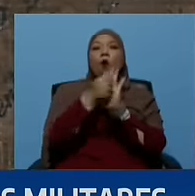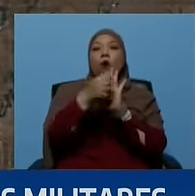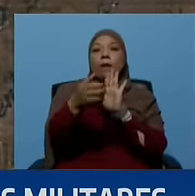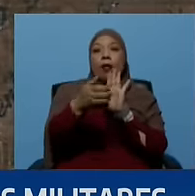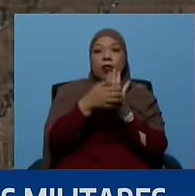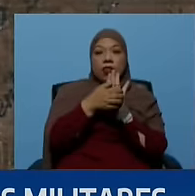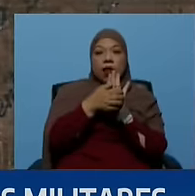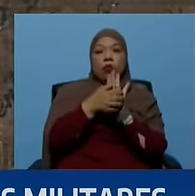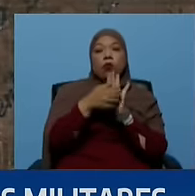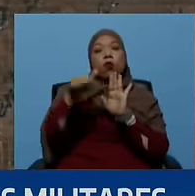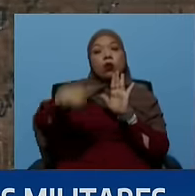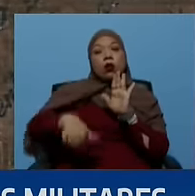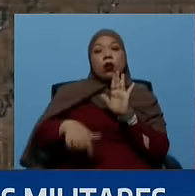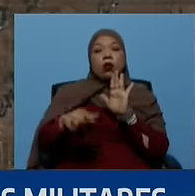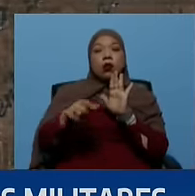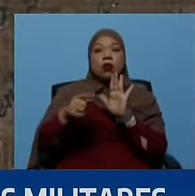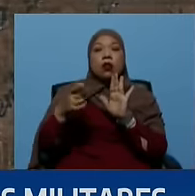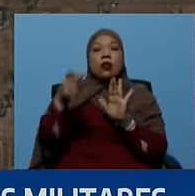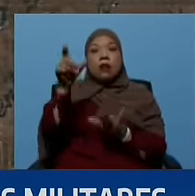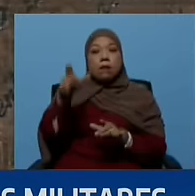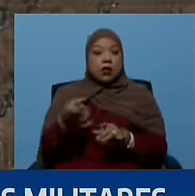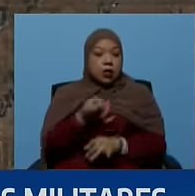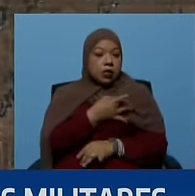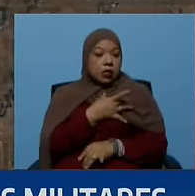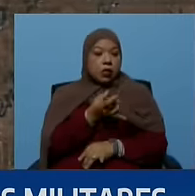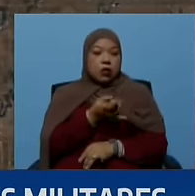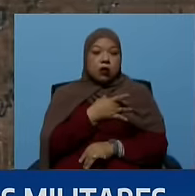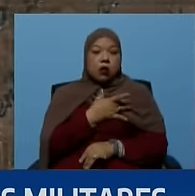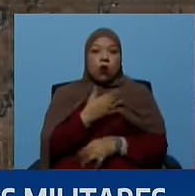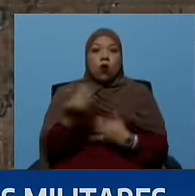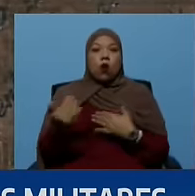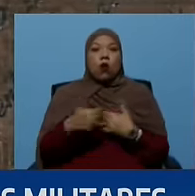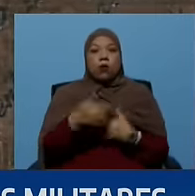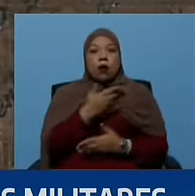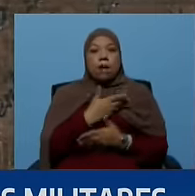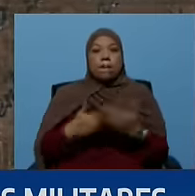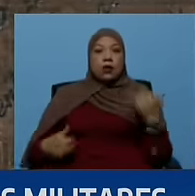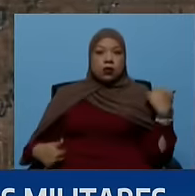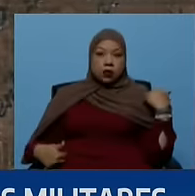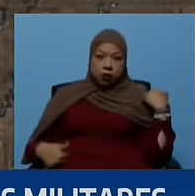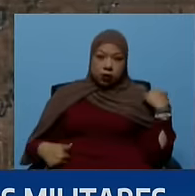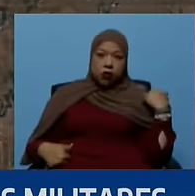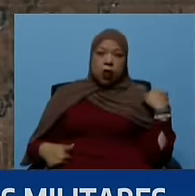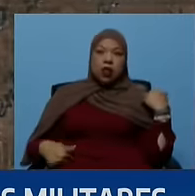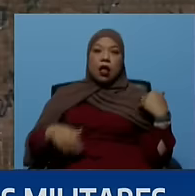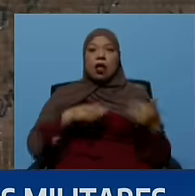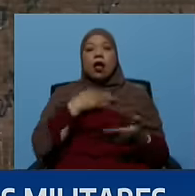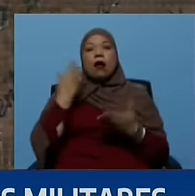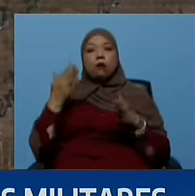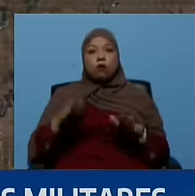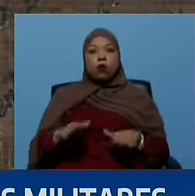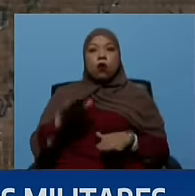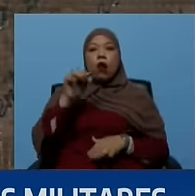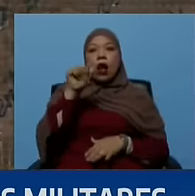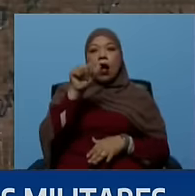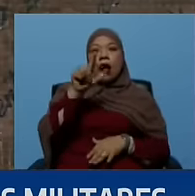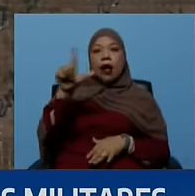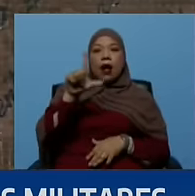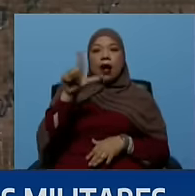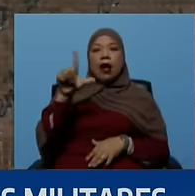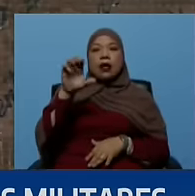fascista de Augusto pinochet contra el gran presidente martir Salvador Allende quién